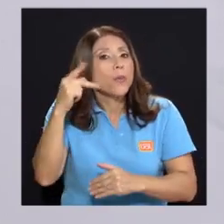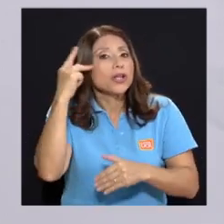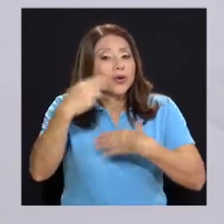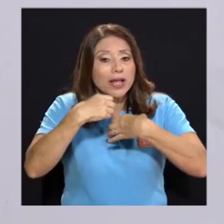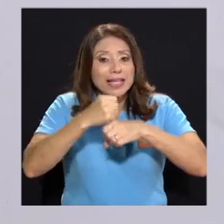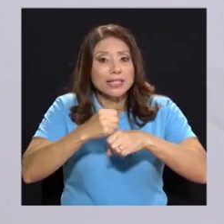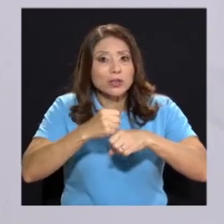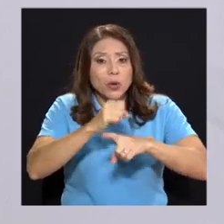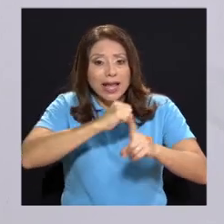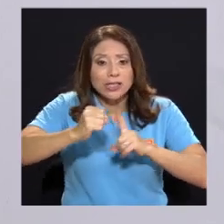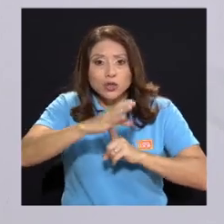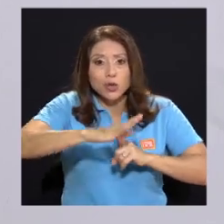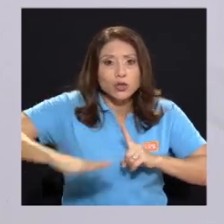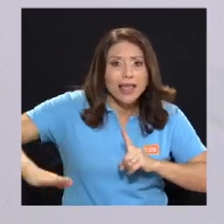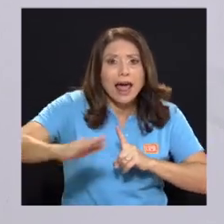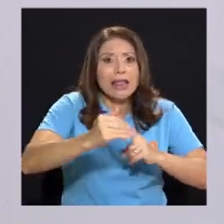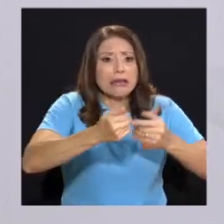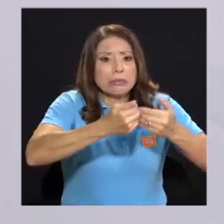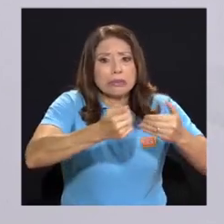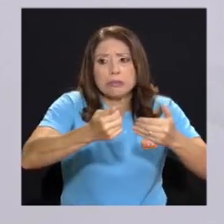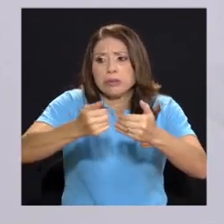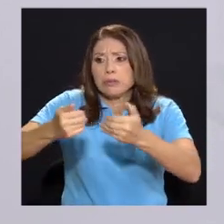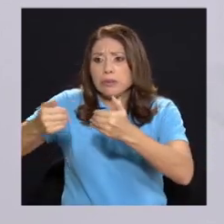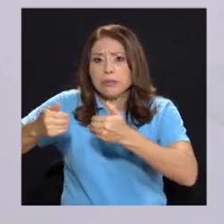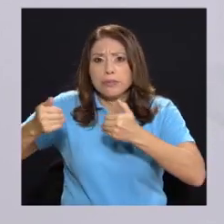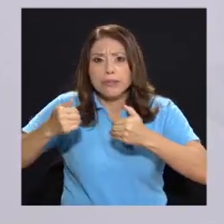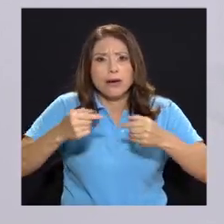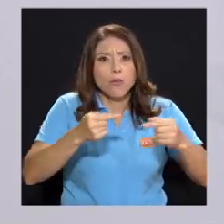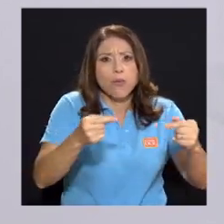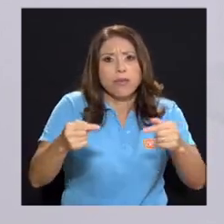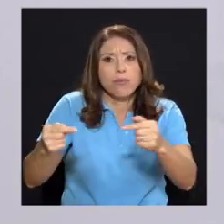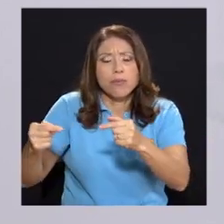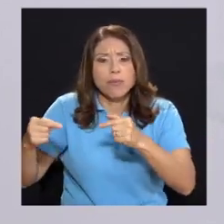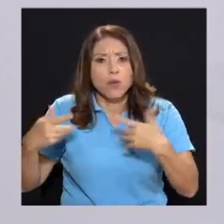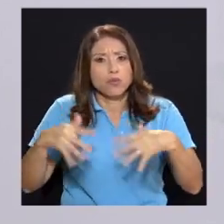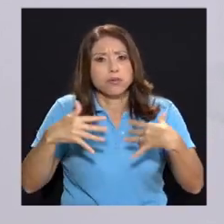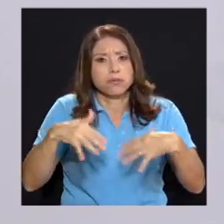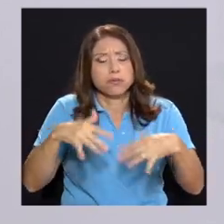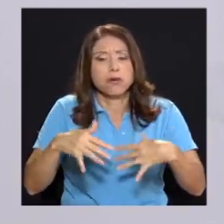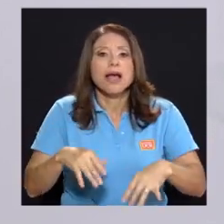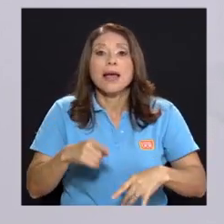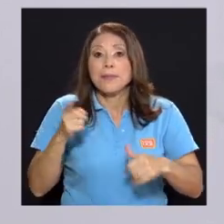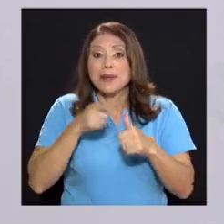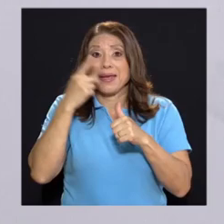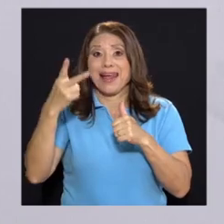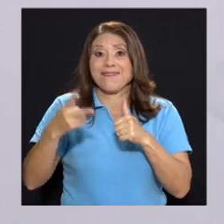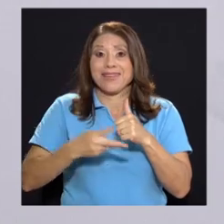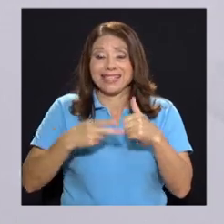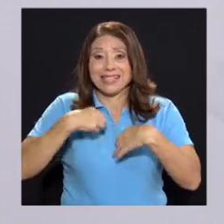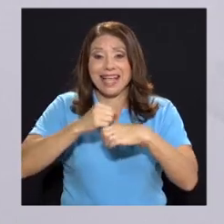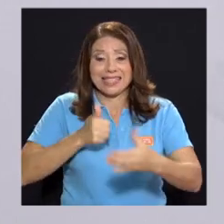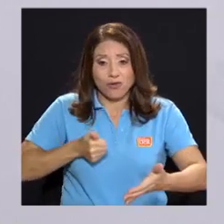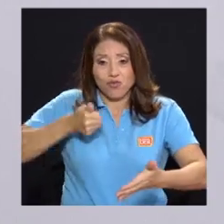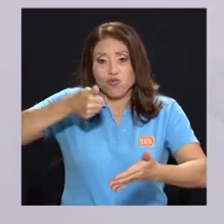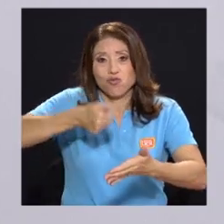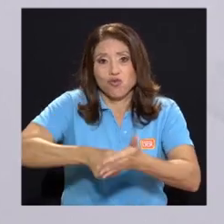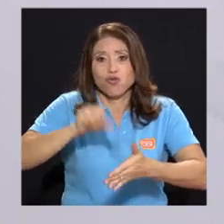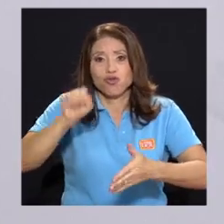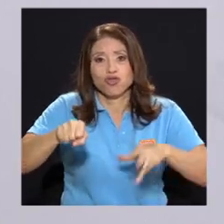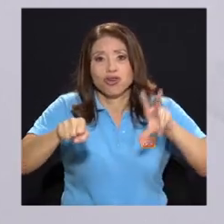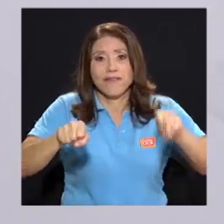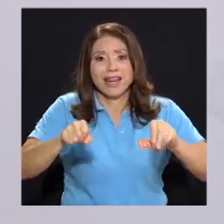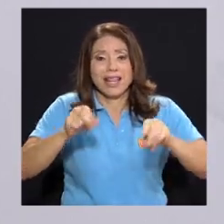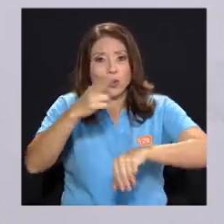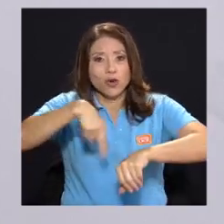tenido sin duda va y fue más de una elección el primera vez que hacía un referendo nacional que convocó al